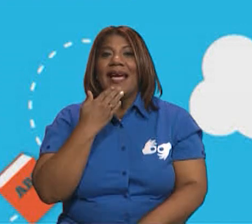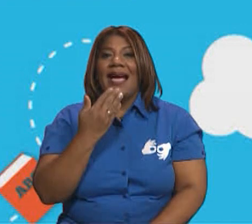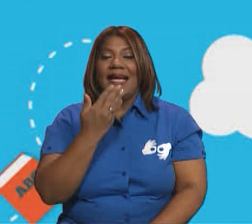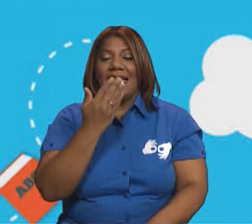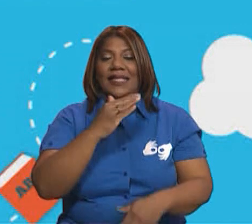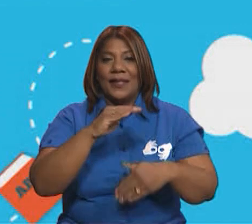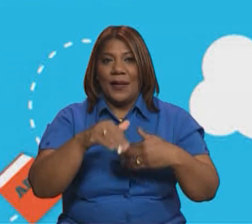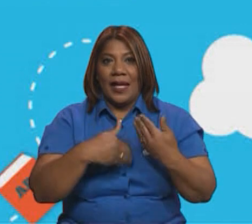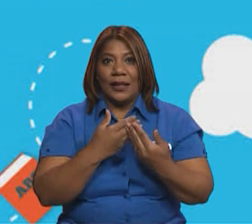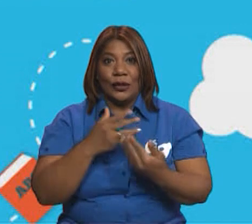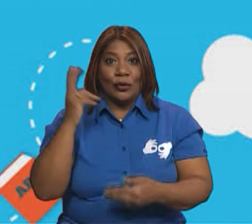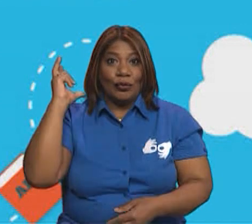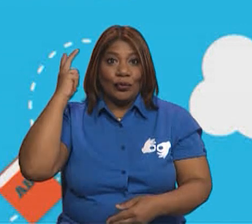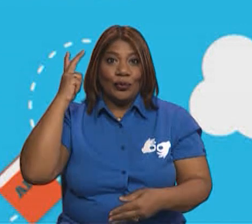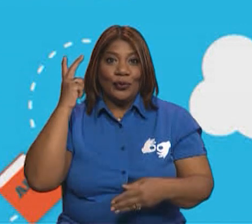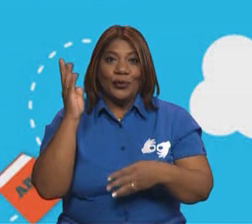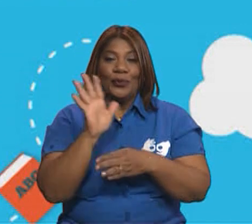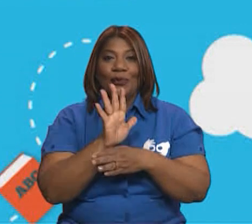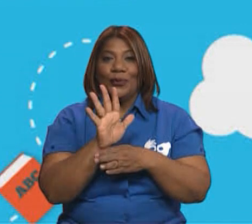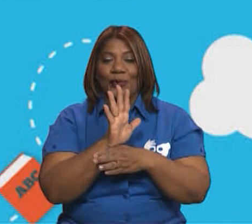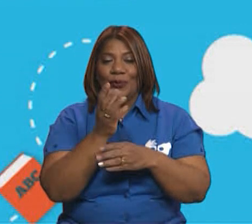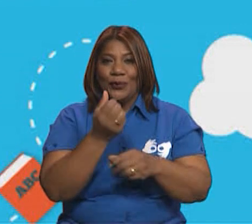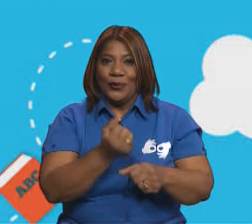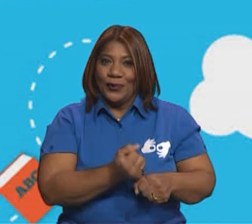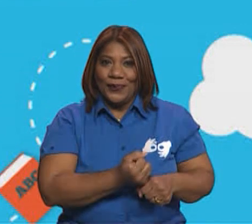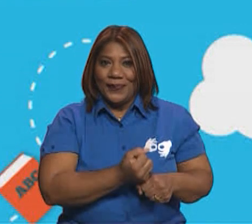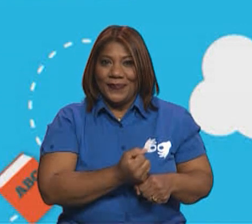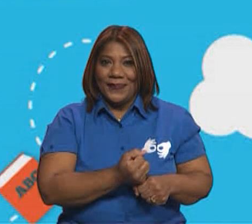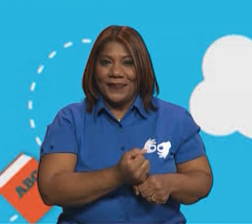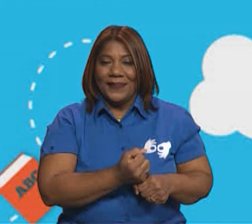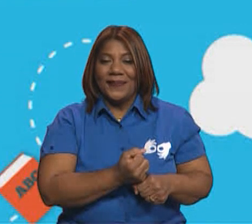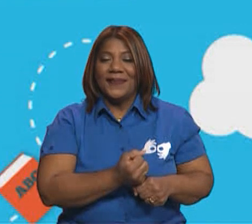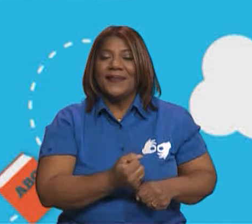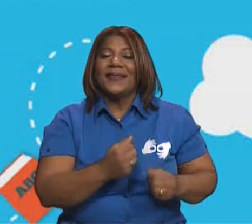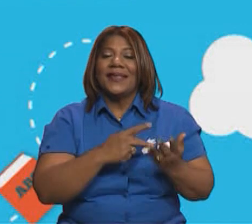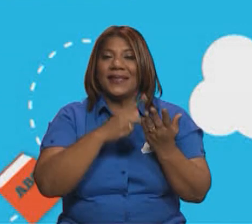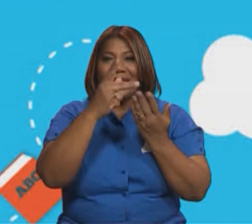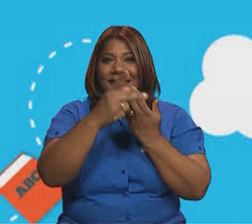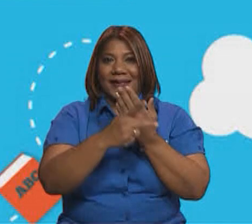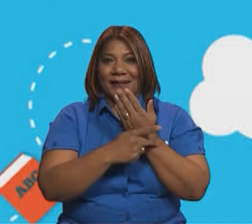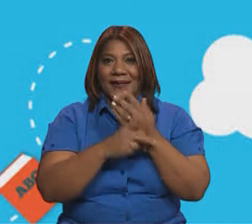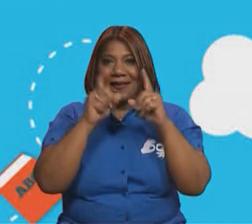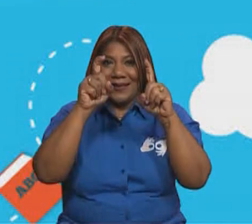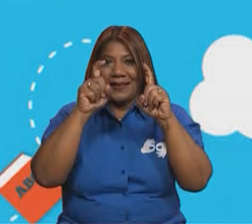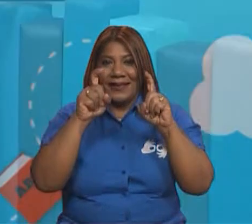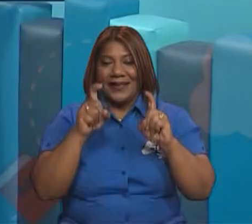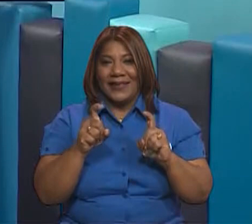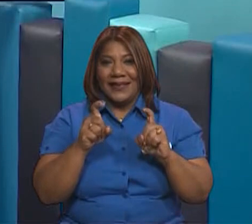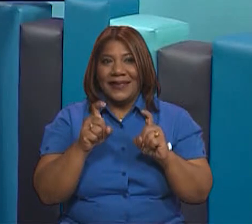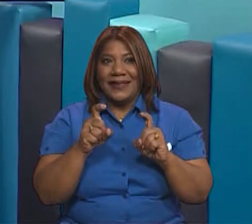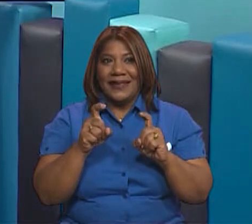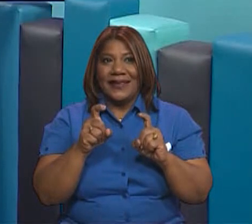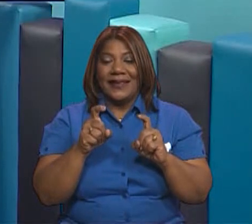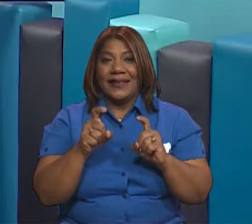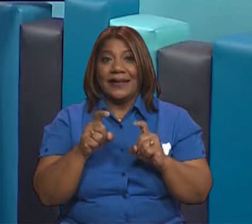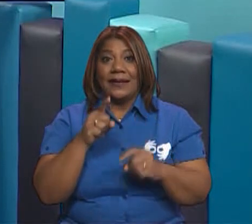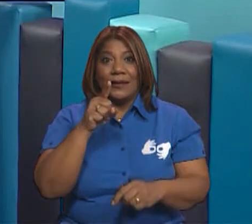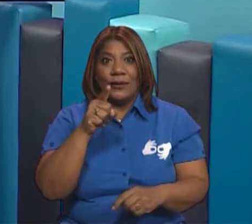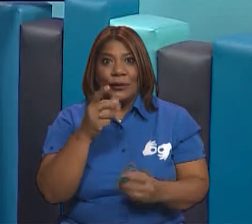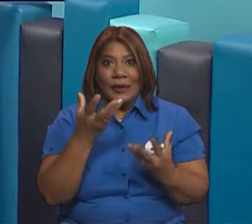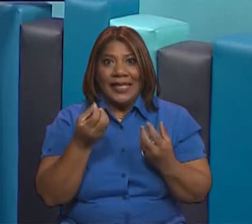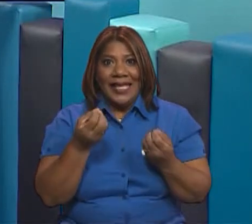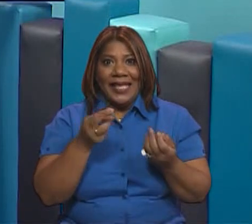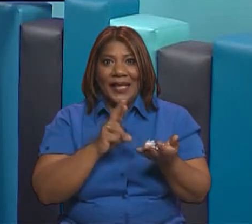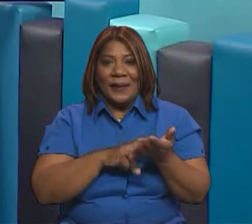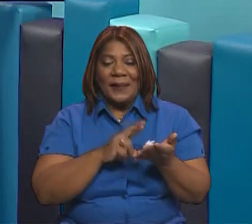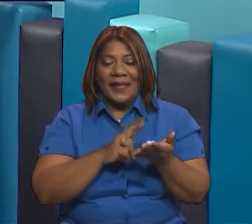a las radioemisoras, televisoras, fundaciones y patrocinadores que apoyan este proyecto educativo. Si se perdieron alguna